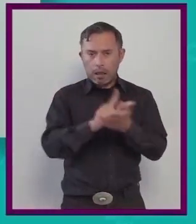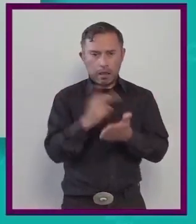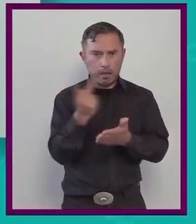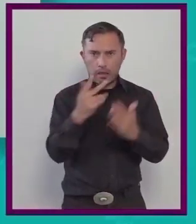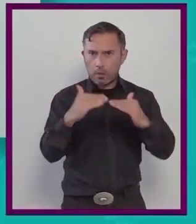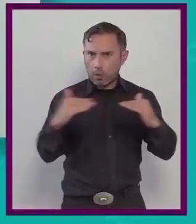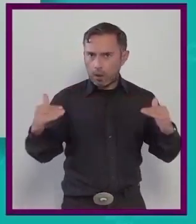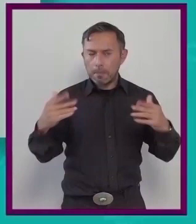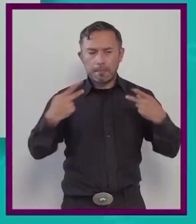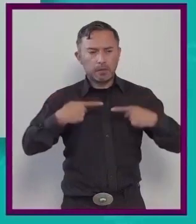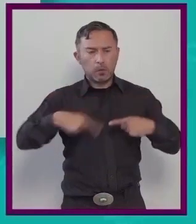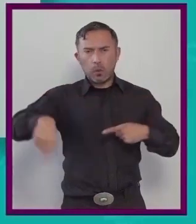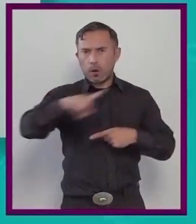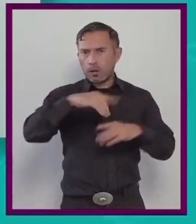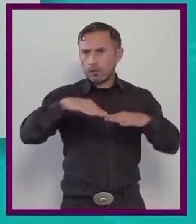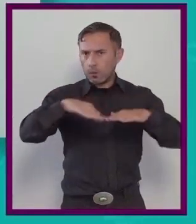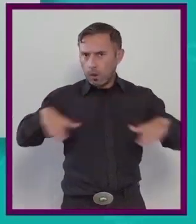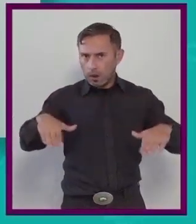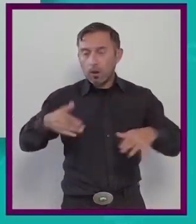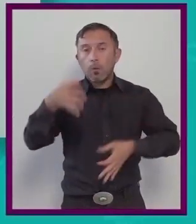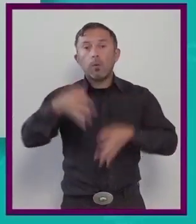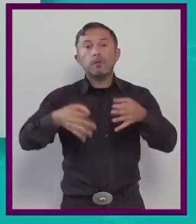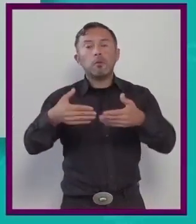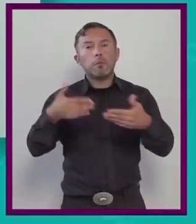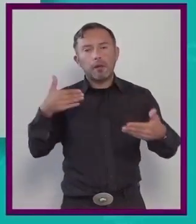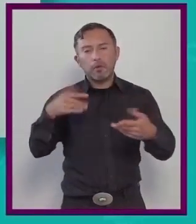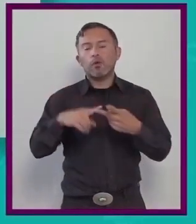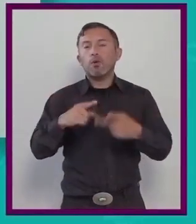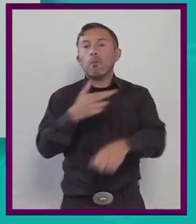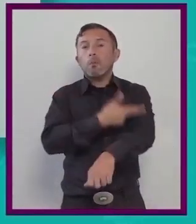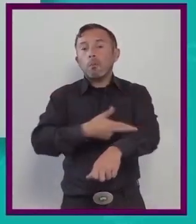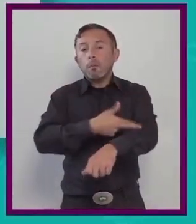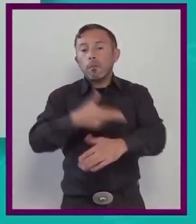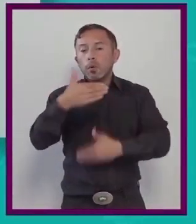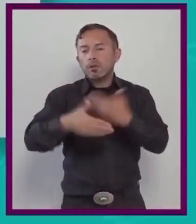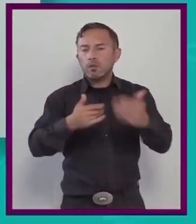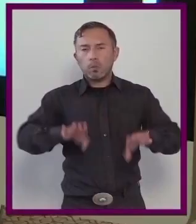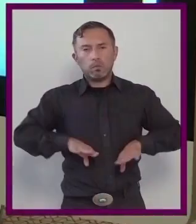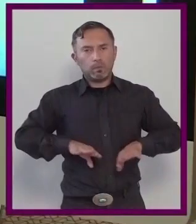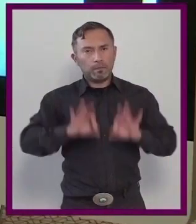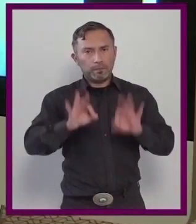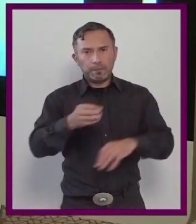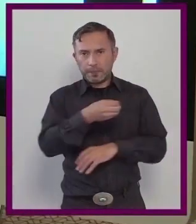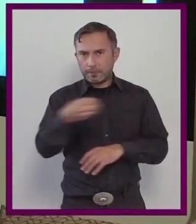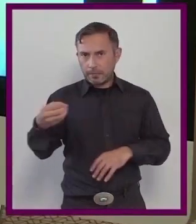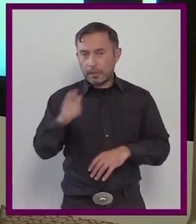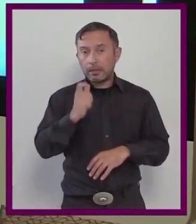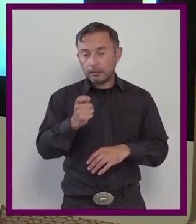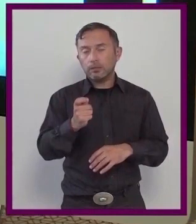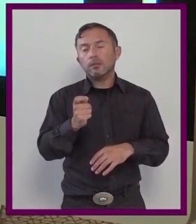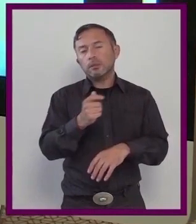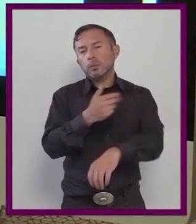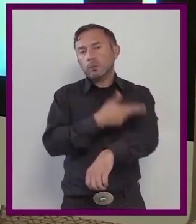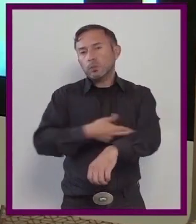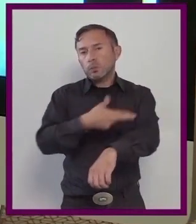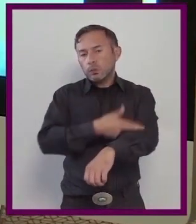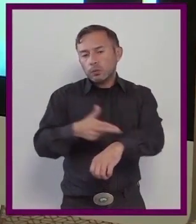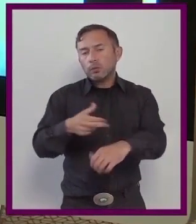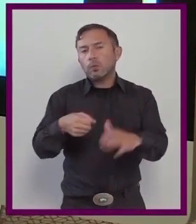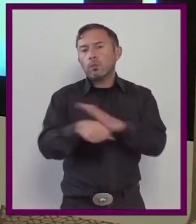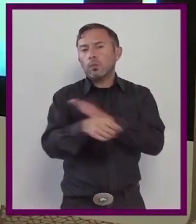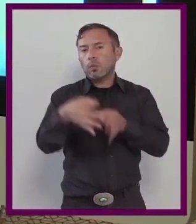inmediación, igualdad ante la ley, igualdad entre las partes, juicio previo y debido proceso. Este sistema permite que el proceso sea